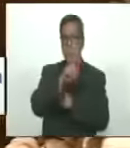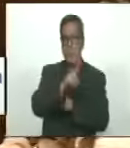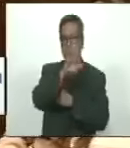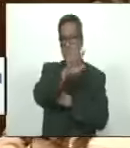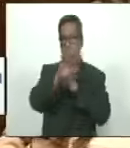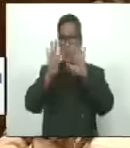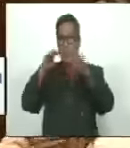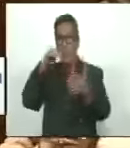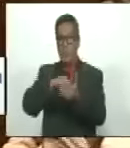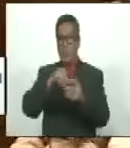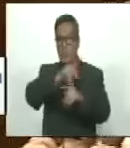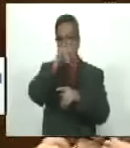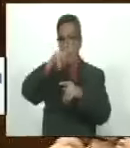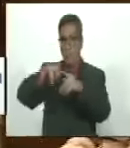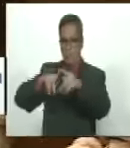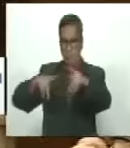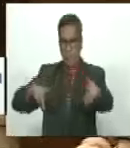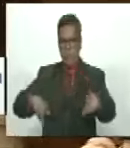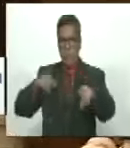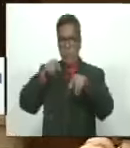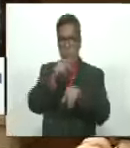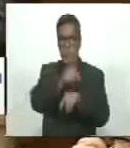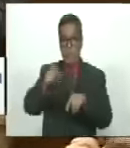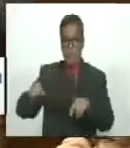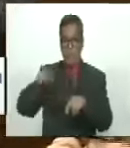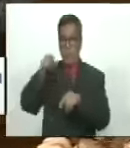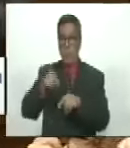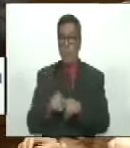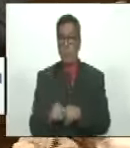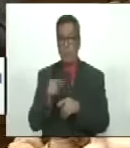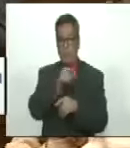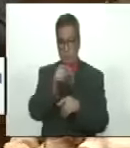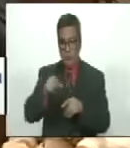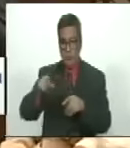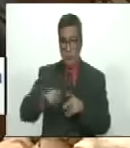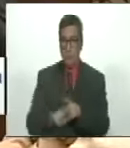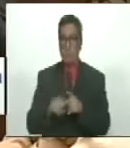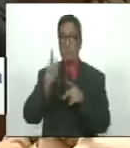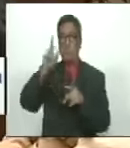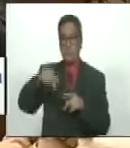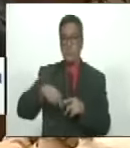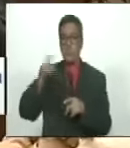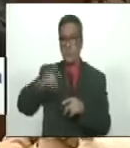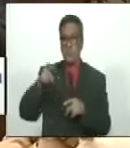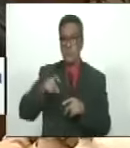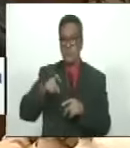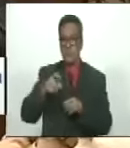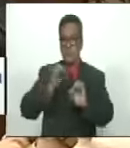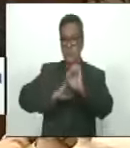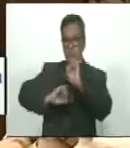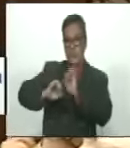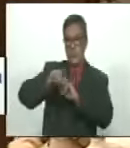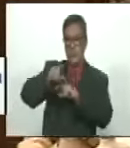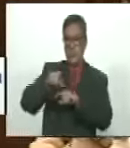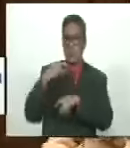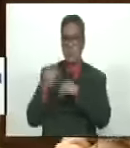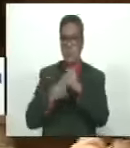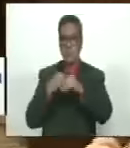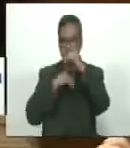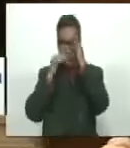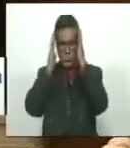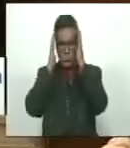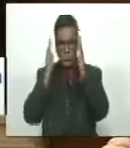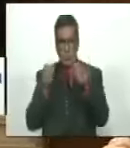kilómetros. Pero ahí hay personas nativas, aborígenes, ciudadanos, que también necesitan una defensa o una